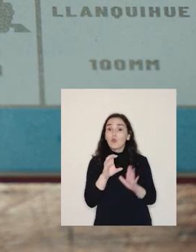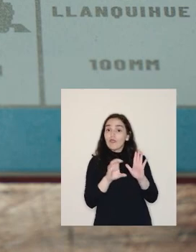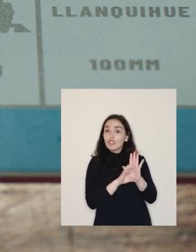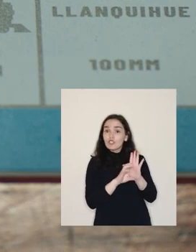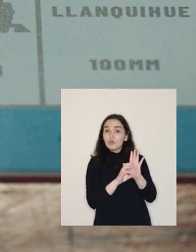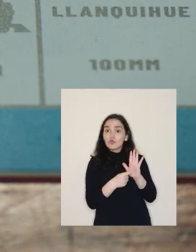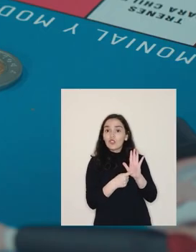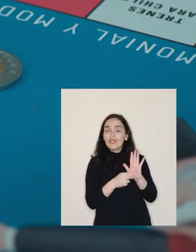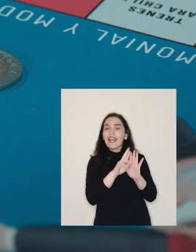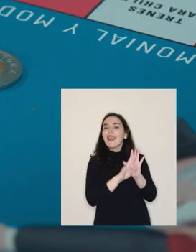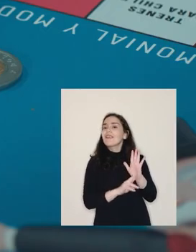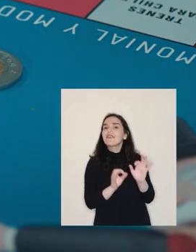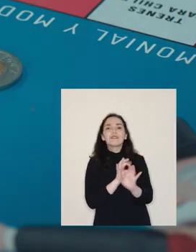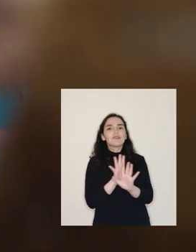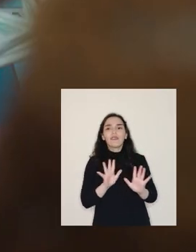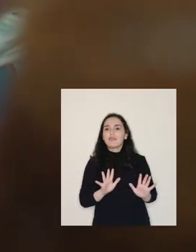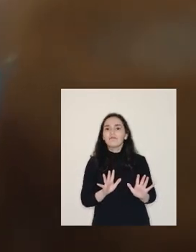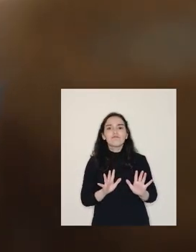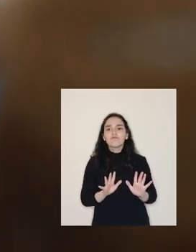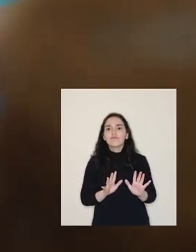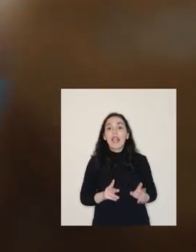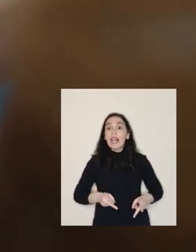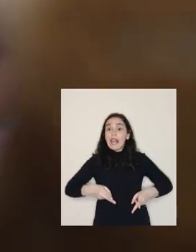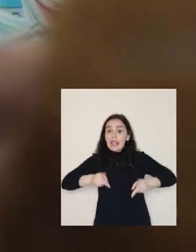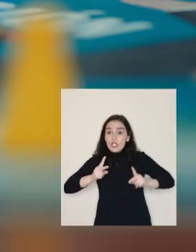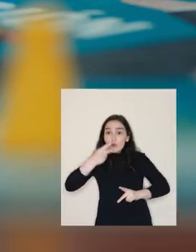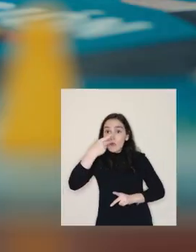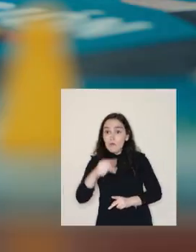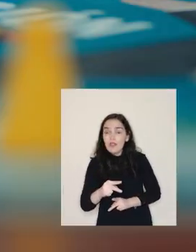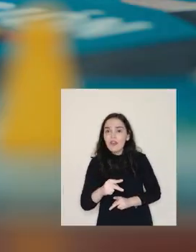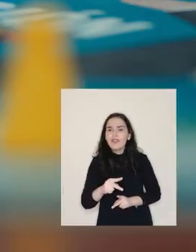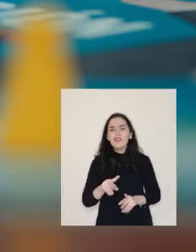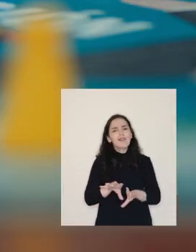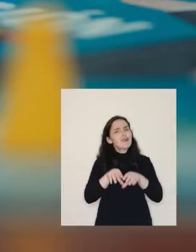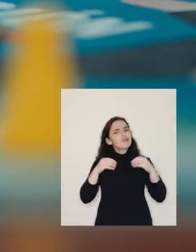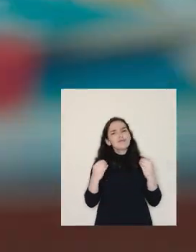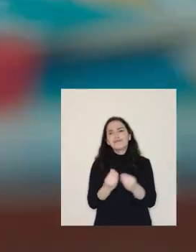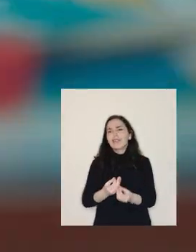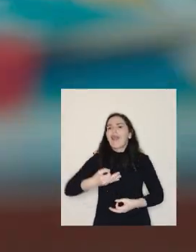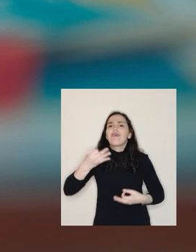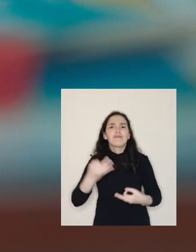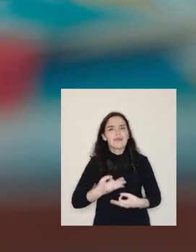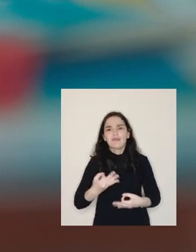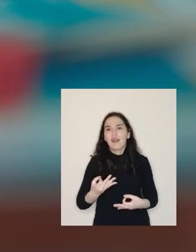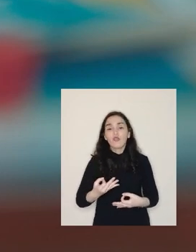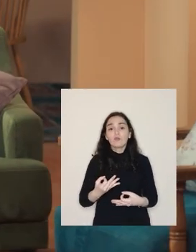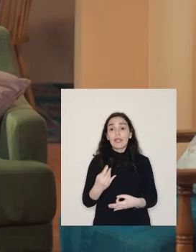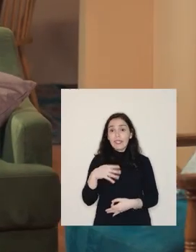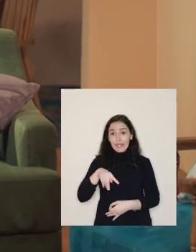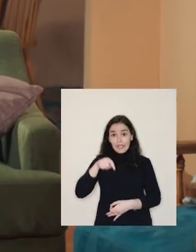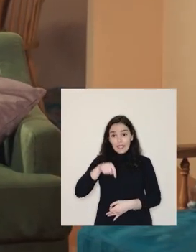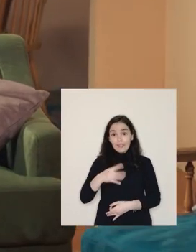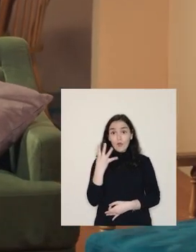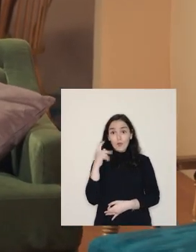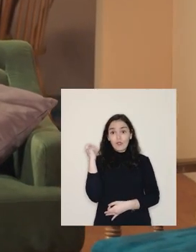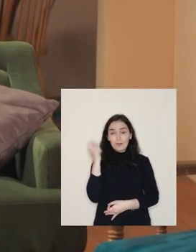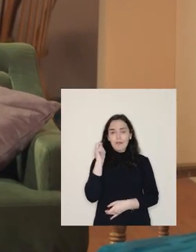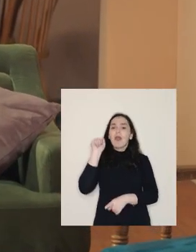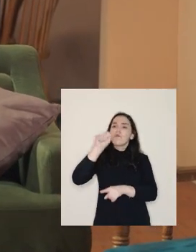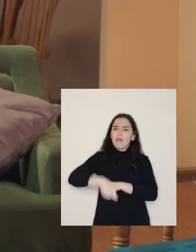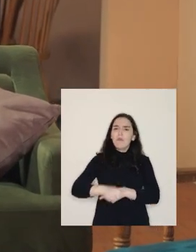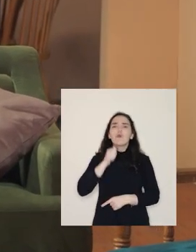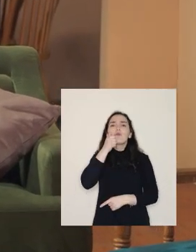En la nueva Constitución, las reglas son claras. El derecho a propiedad está totalmente garantizado. Este 4 de